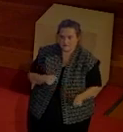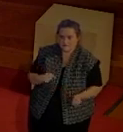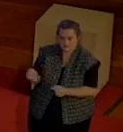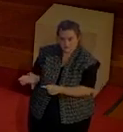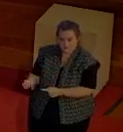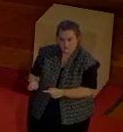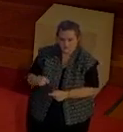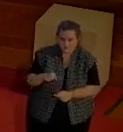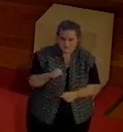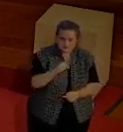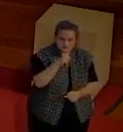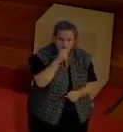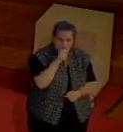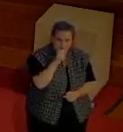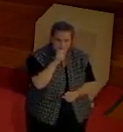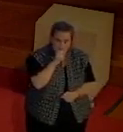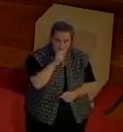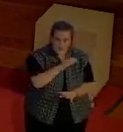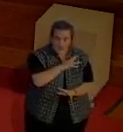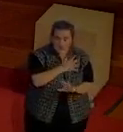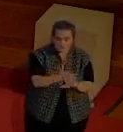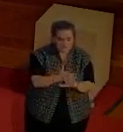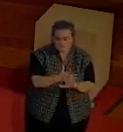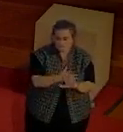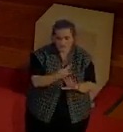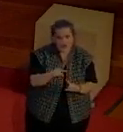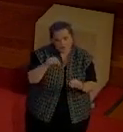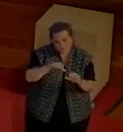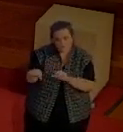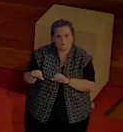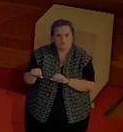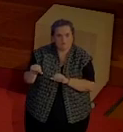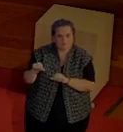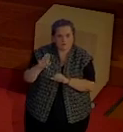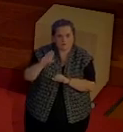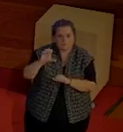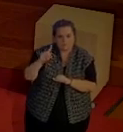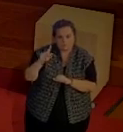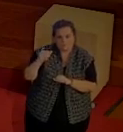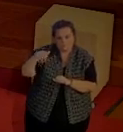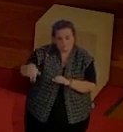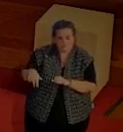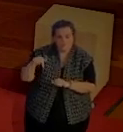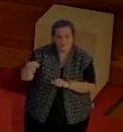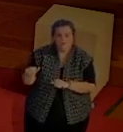Taiwán que la tenía hasta ese momento por lo tanto china no entra en ese escenario hasta